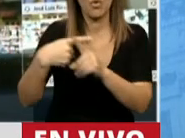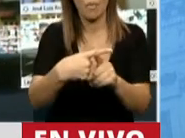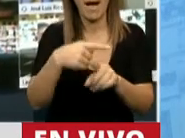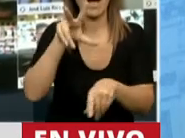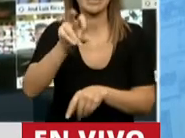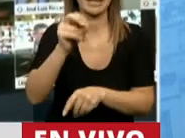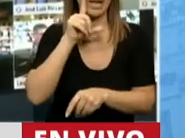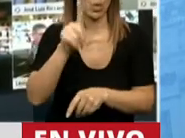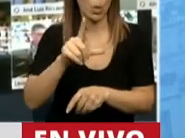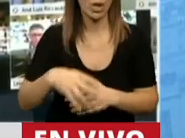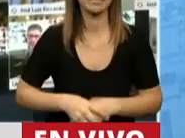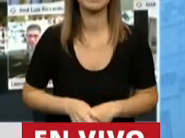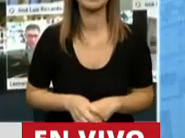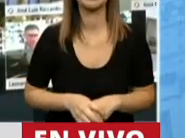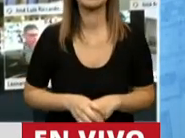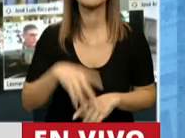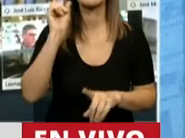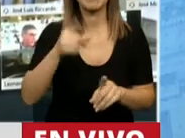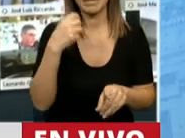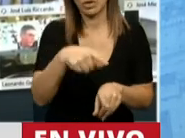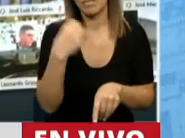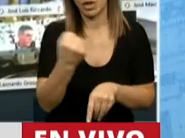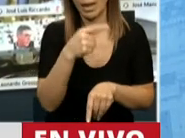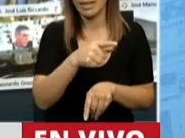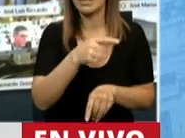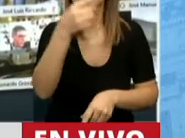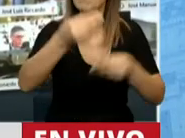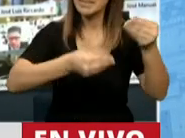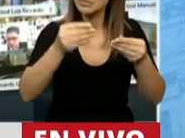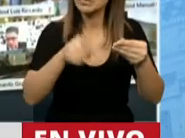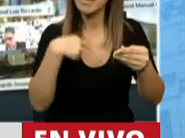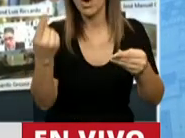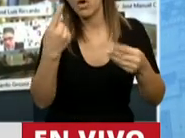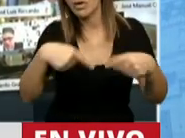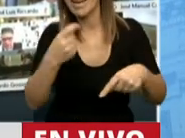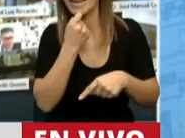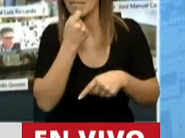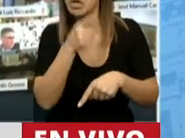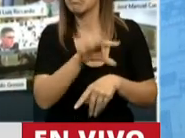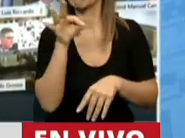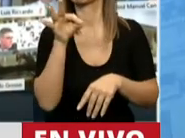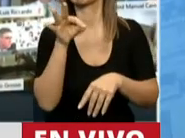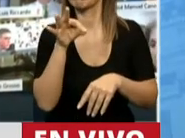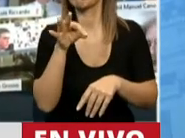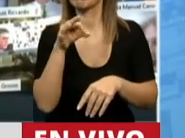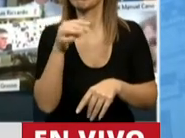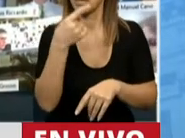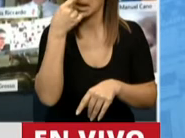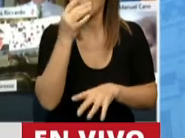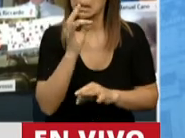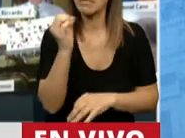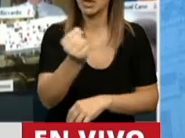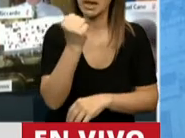importante y algo para destacar del presupuesto. También destacar